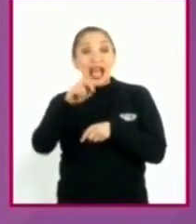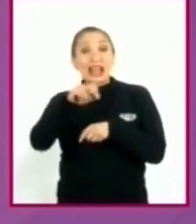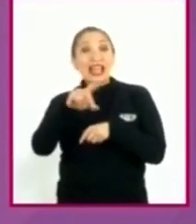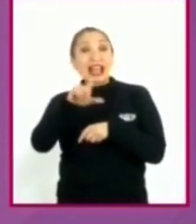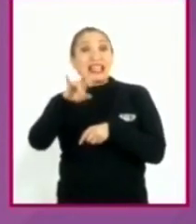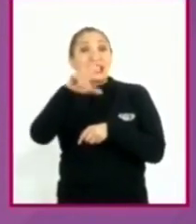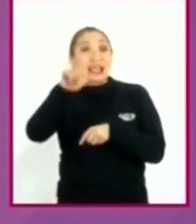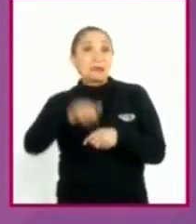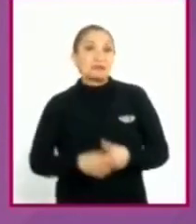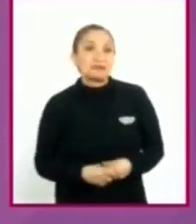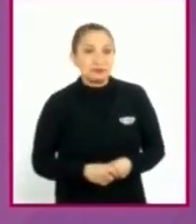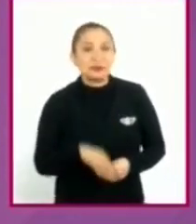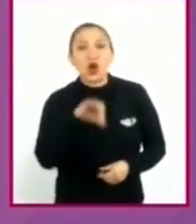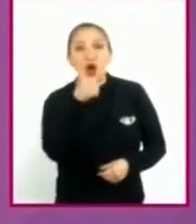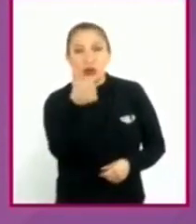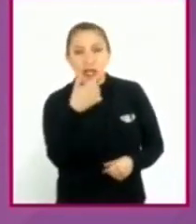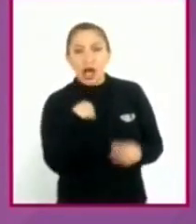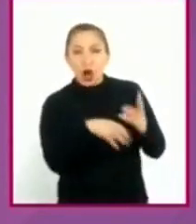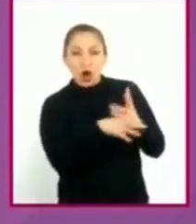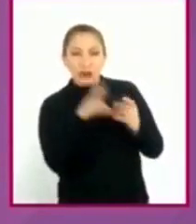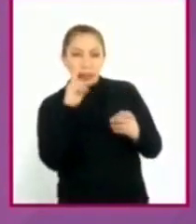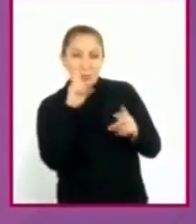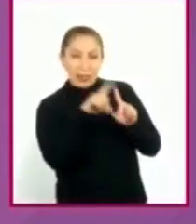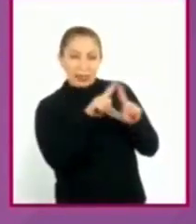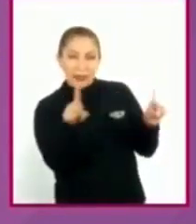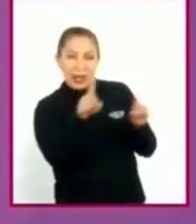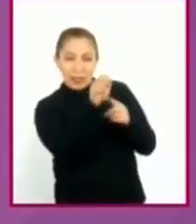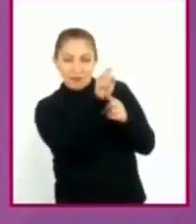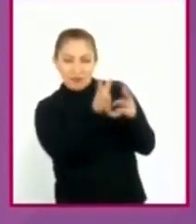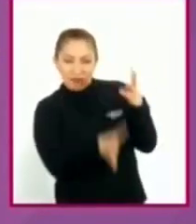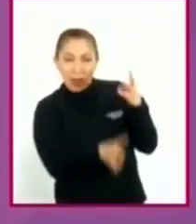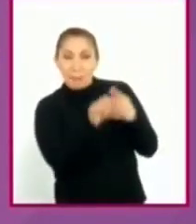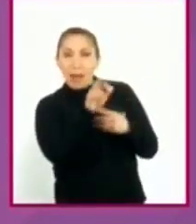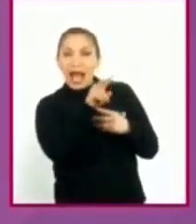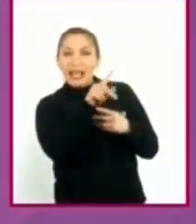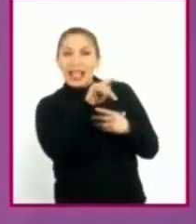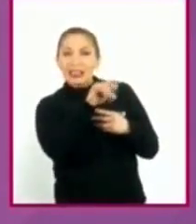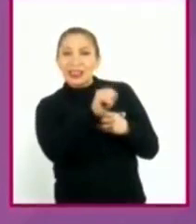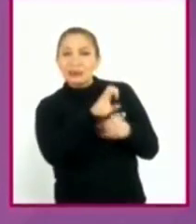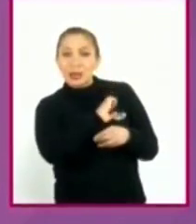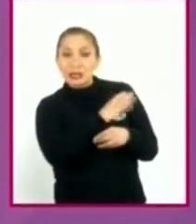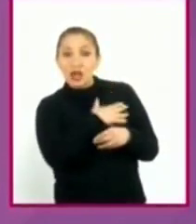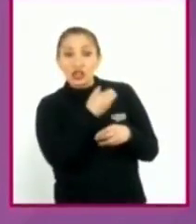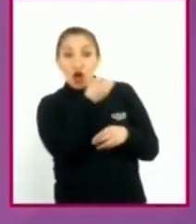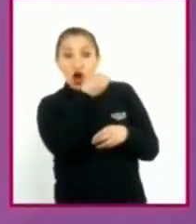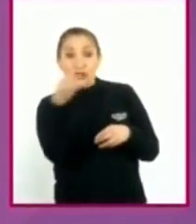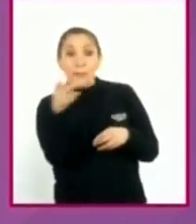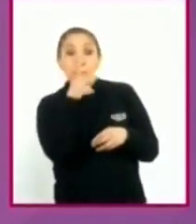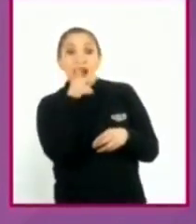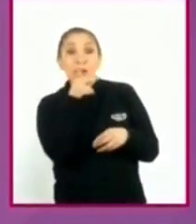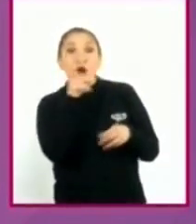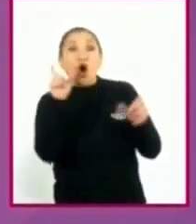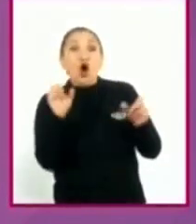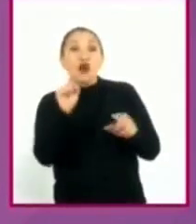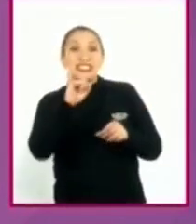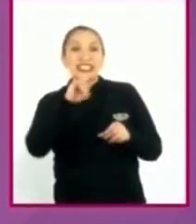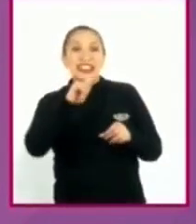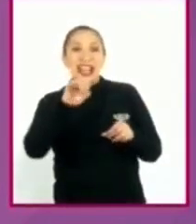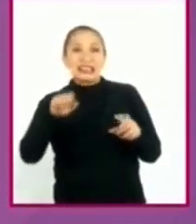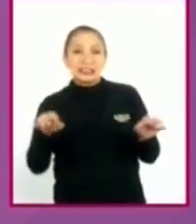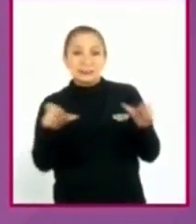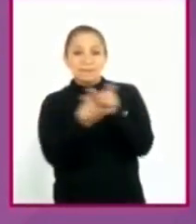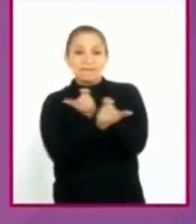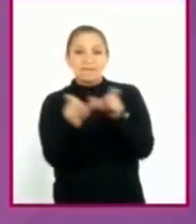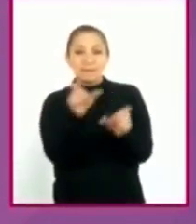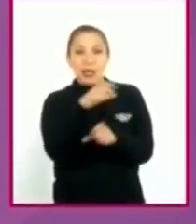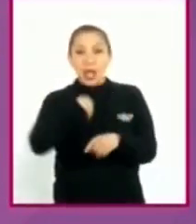franelilla. Otro factor que distingue a las variantes del español es el orden de las palabras o sintaxis.